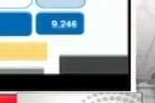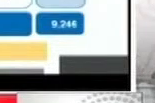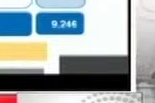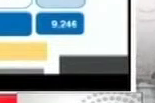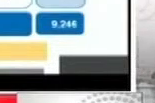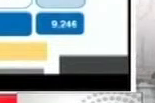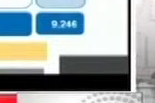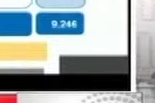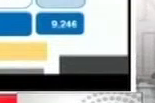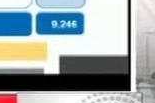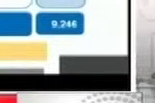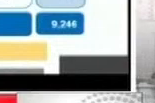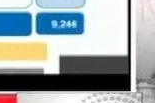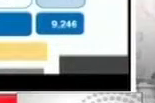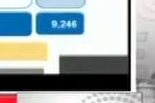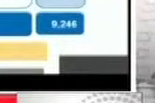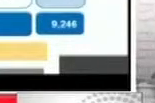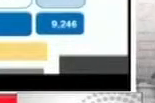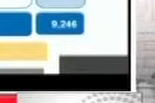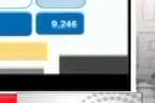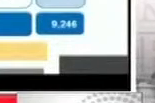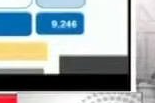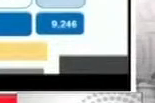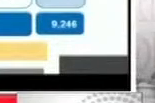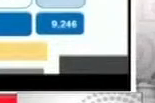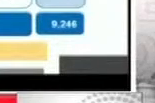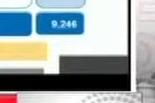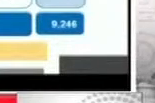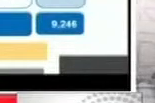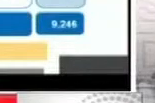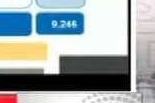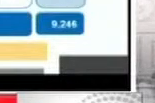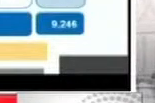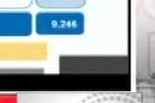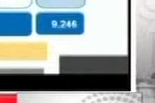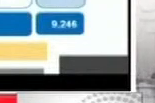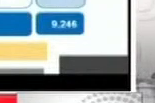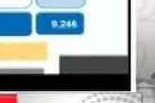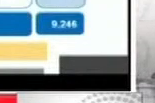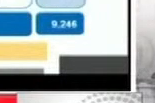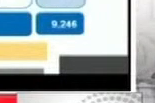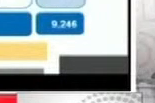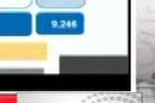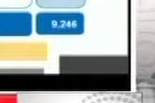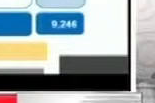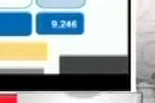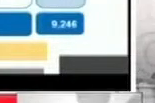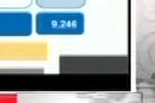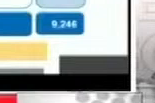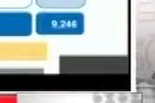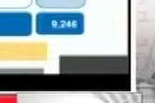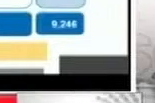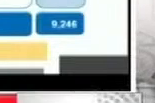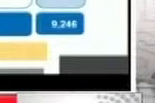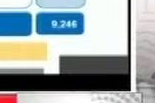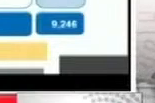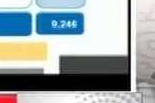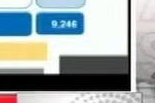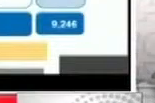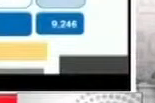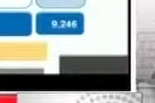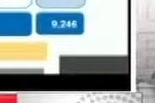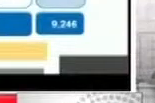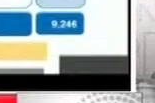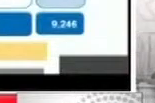equipamiento y mantenimiento de plantas de oxígeno, camas UCI, centros de alto flujo. Y acá hay un ítem